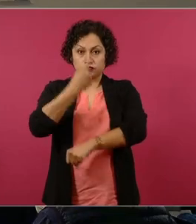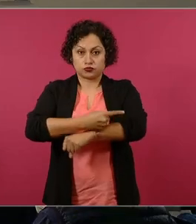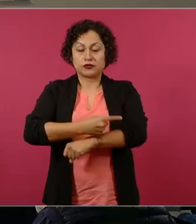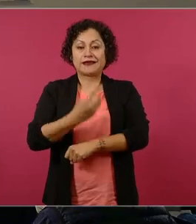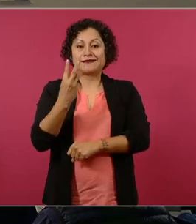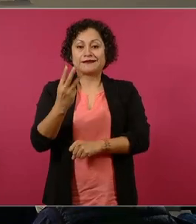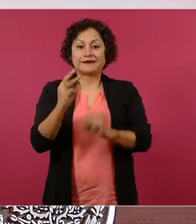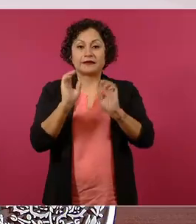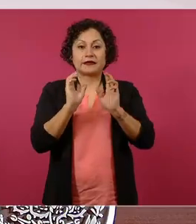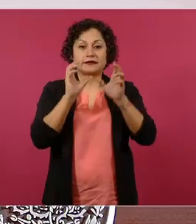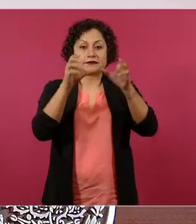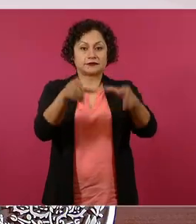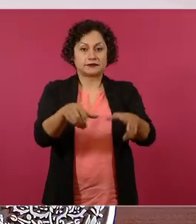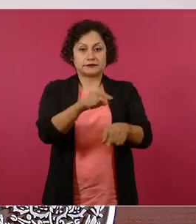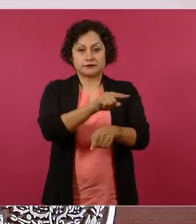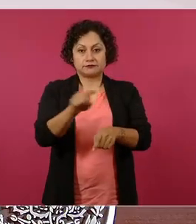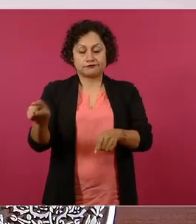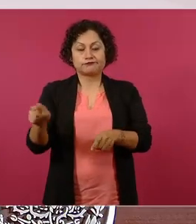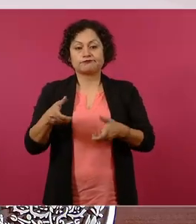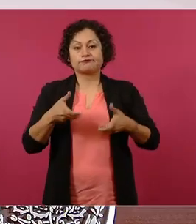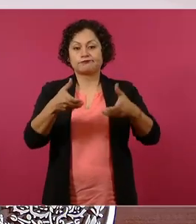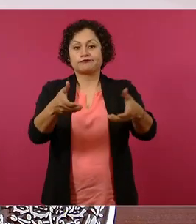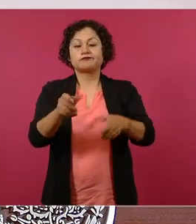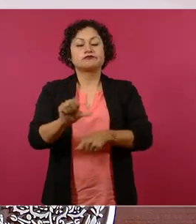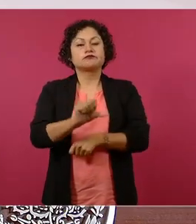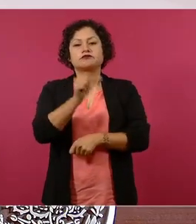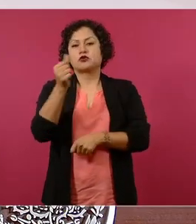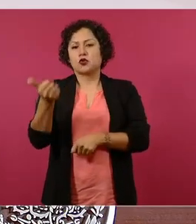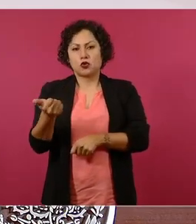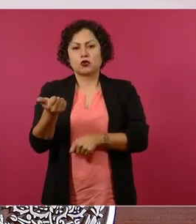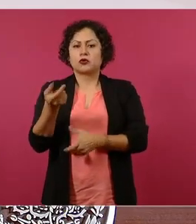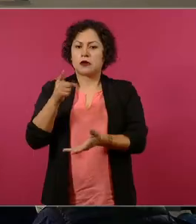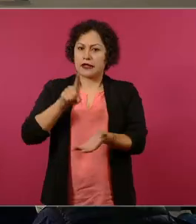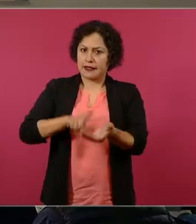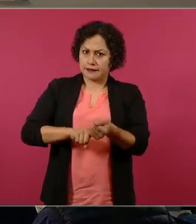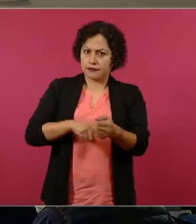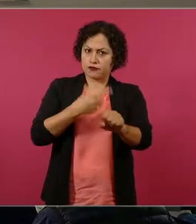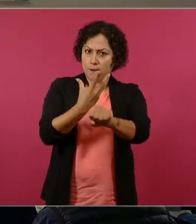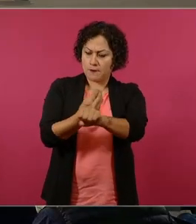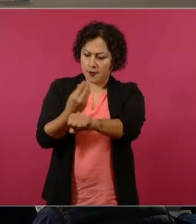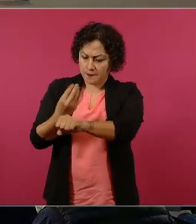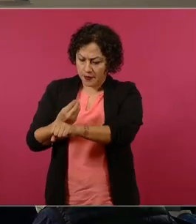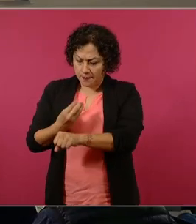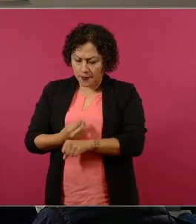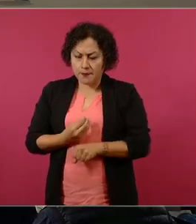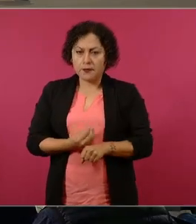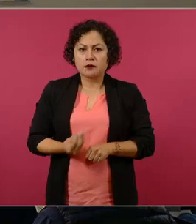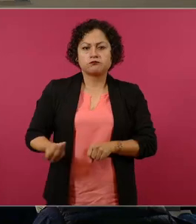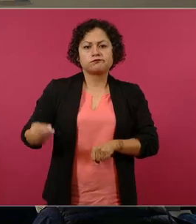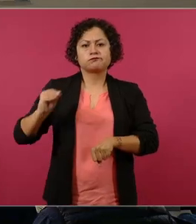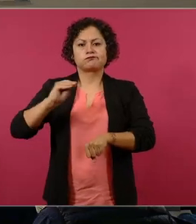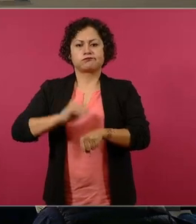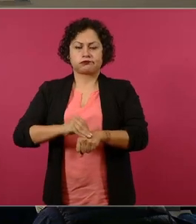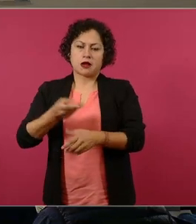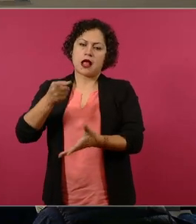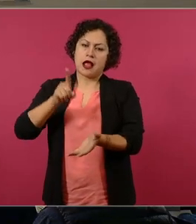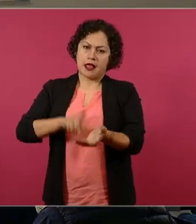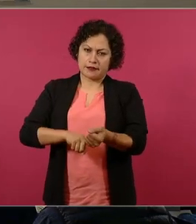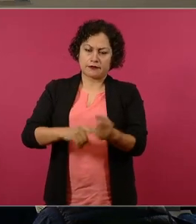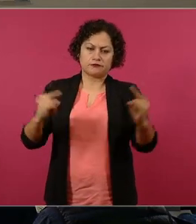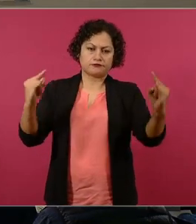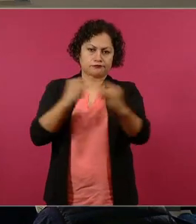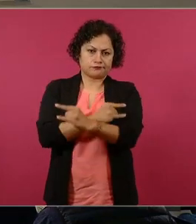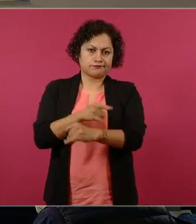y además de otras eh estructuras especiales que fueron necesarias para la construcción del de esta